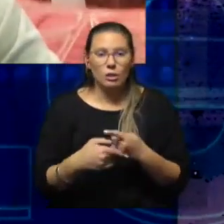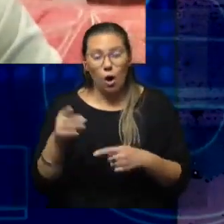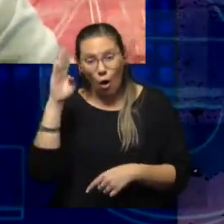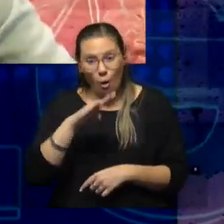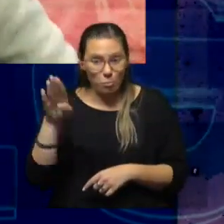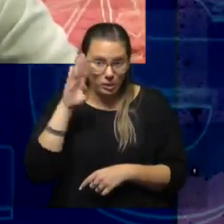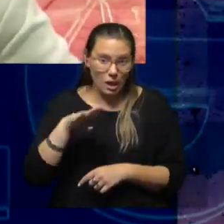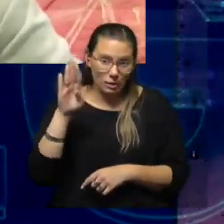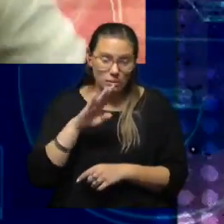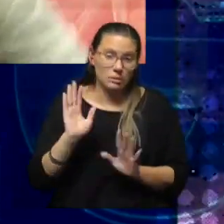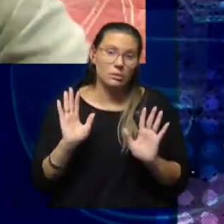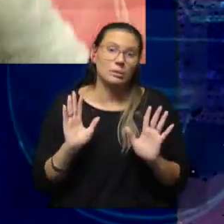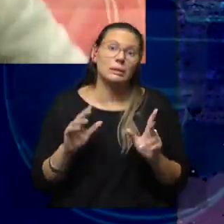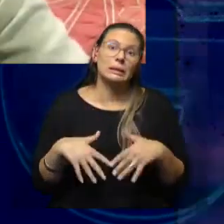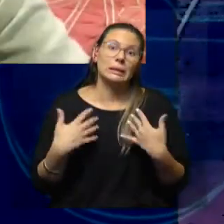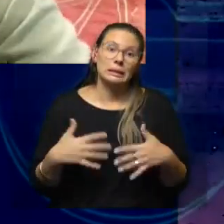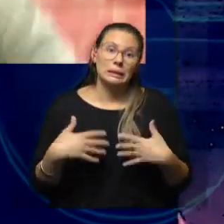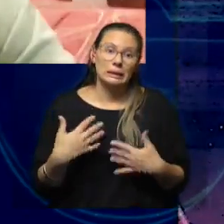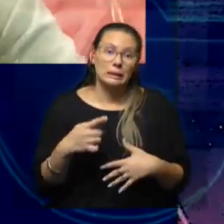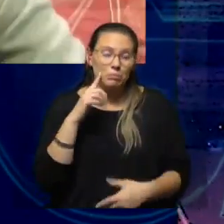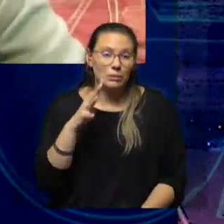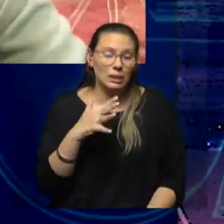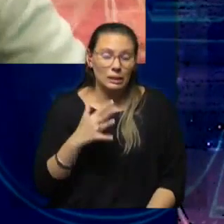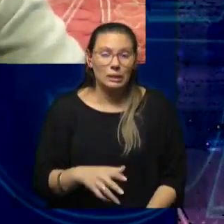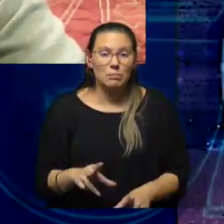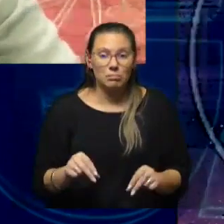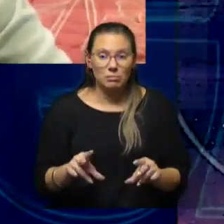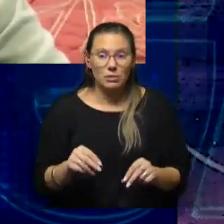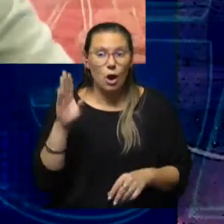homenaje. Exacto. Increíble, o sea, merecido, sigue generando cosas.